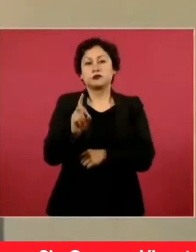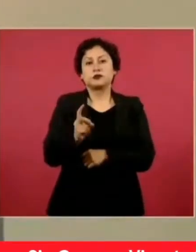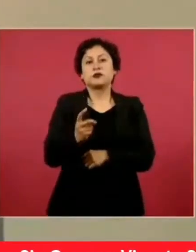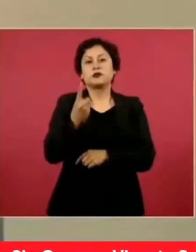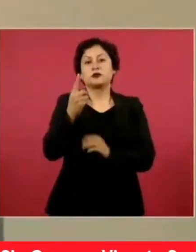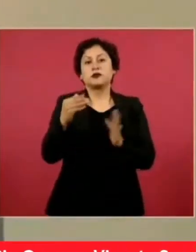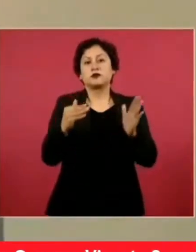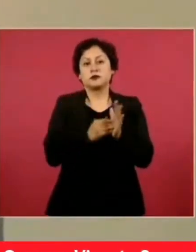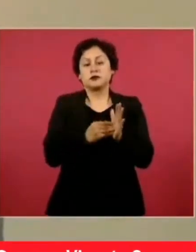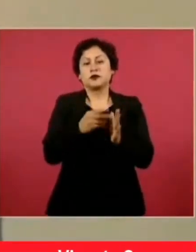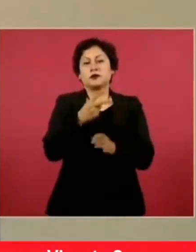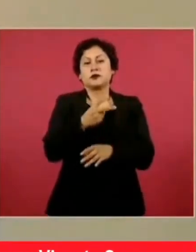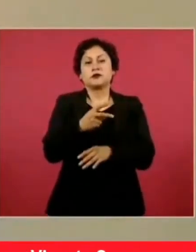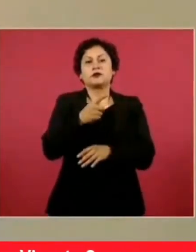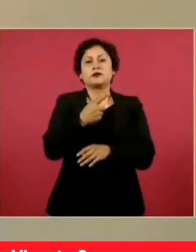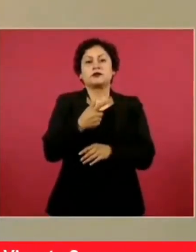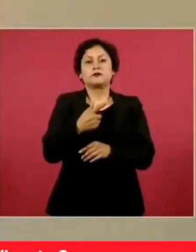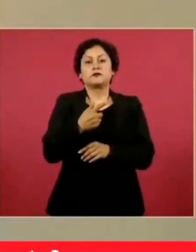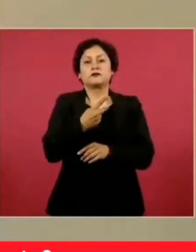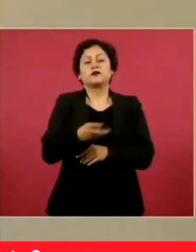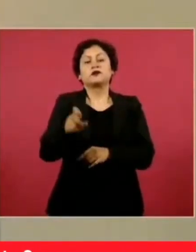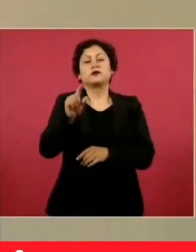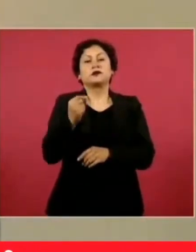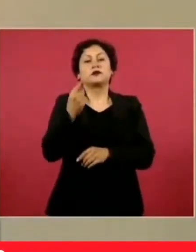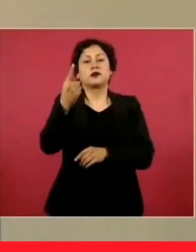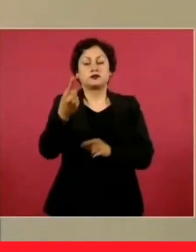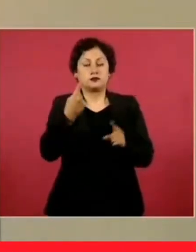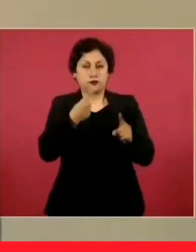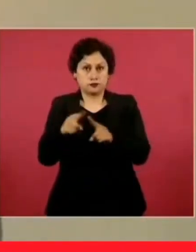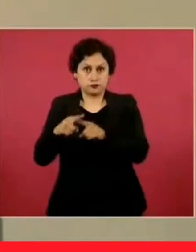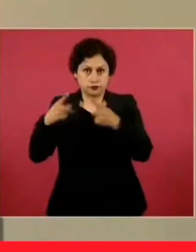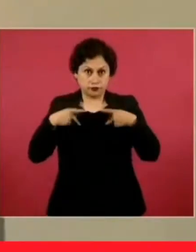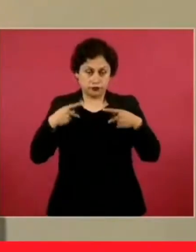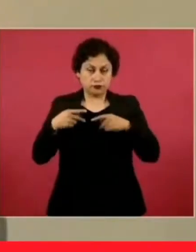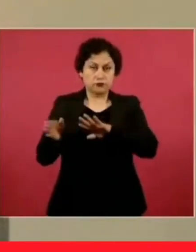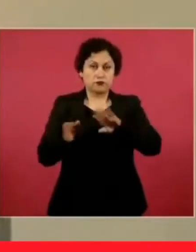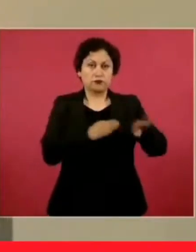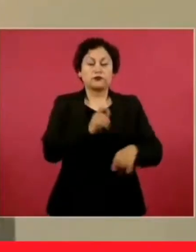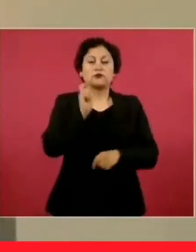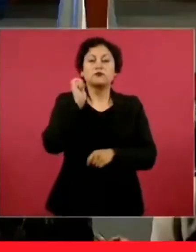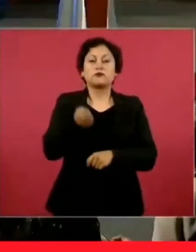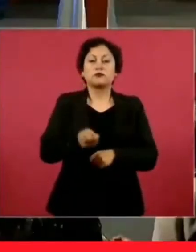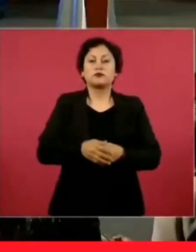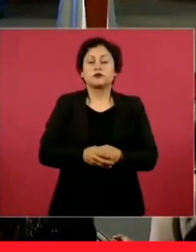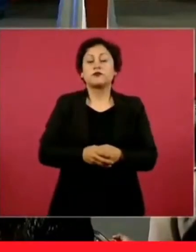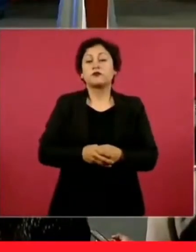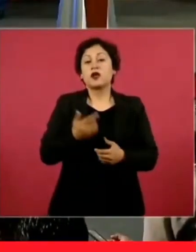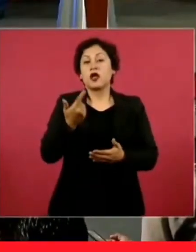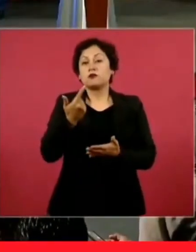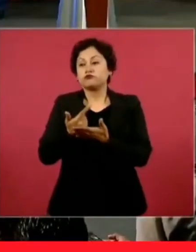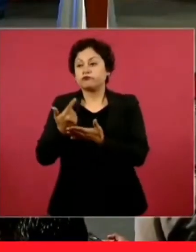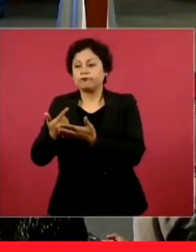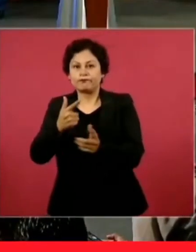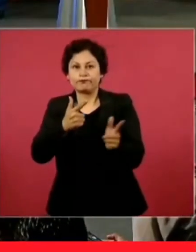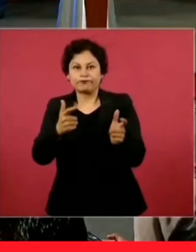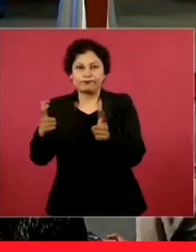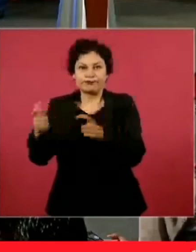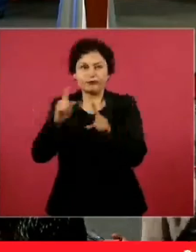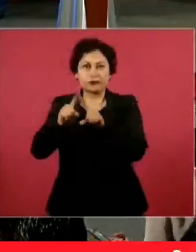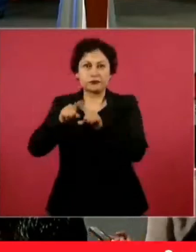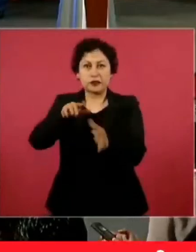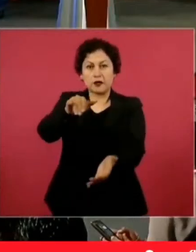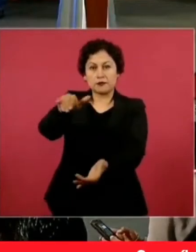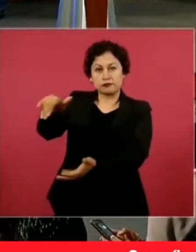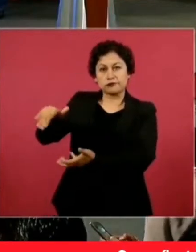21771 elementos la que sigue en lo que se refiere a aseguramiento de armas de fuego en el periodo que estamos hablando